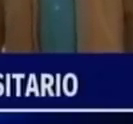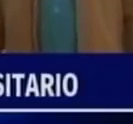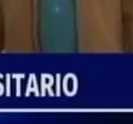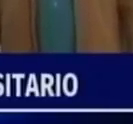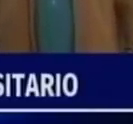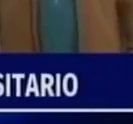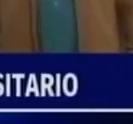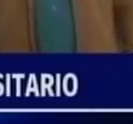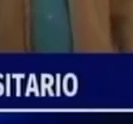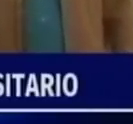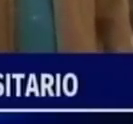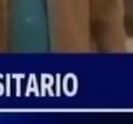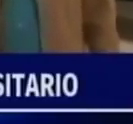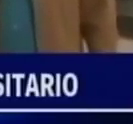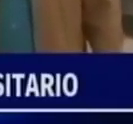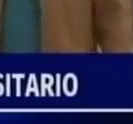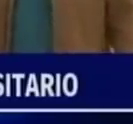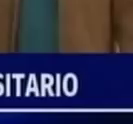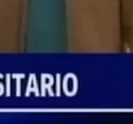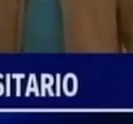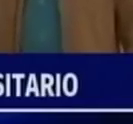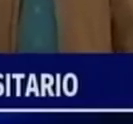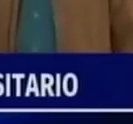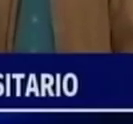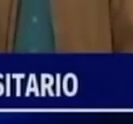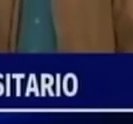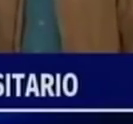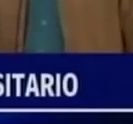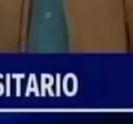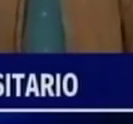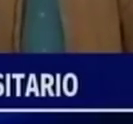Telecomunicaciones y la Informática. Adelante, compañero.